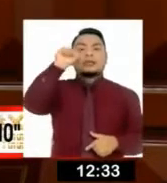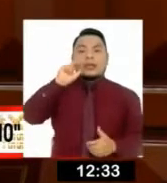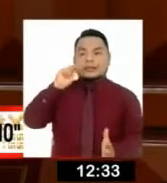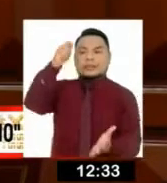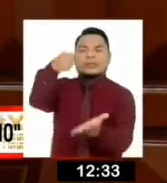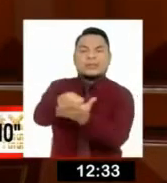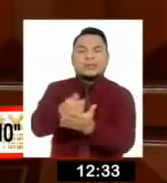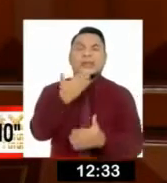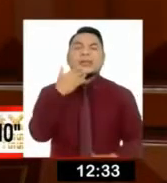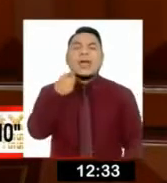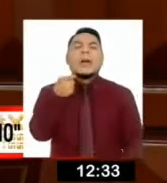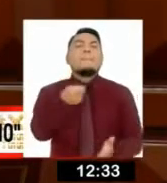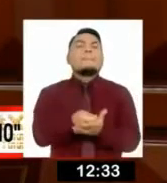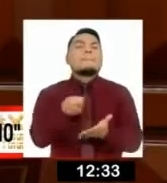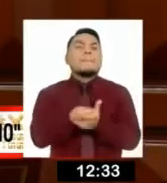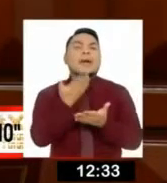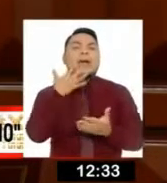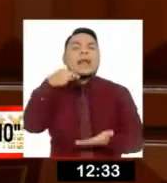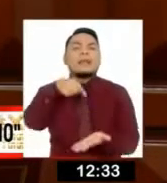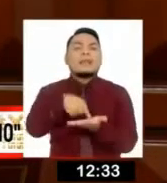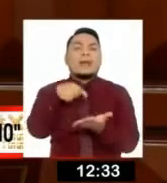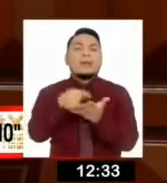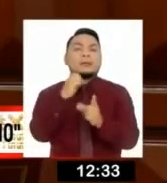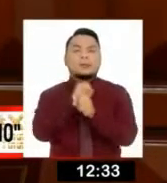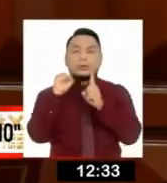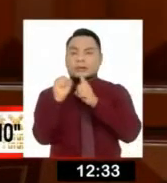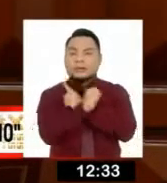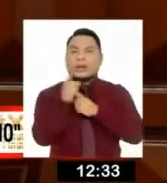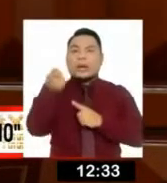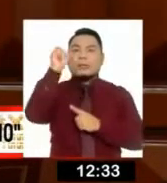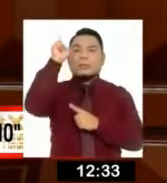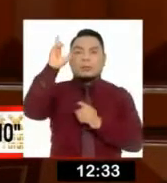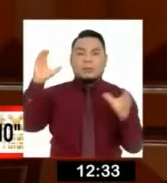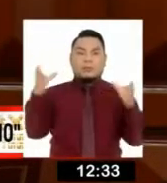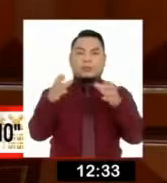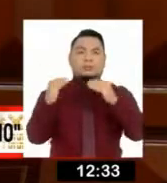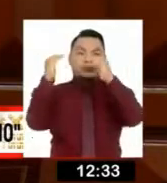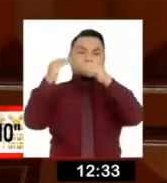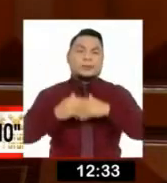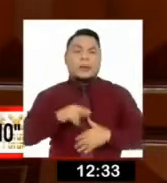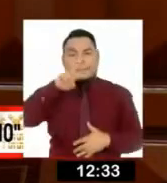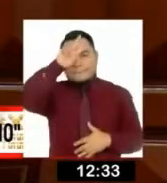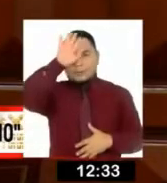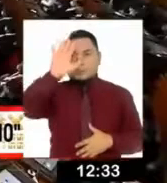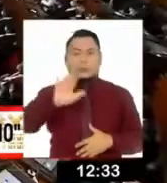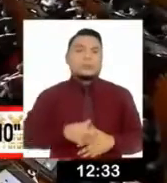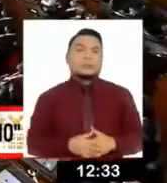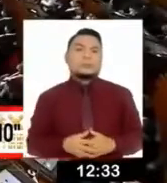soles para pagar la deuda social del magisterio peruano.